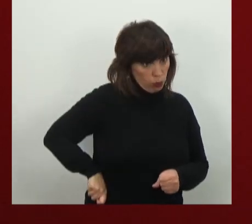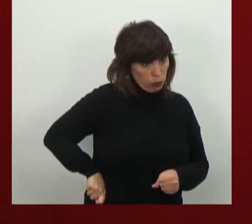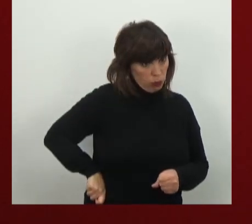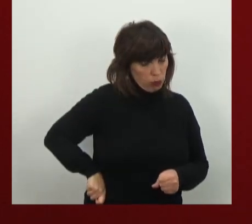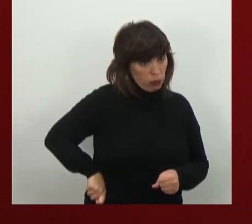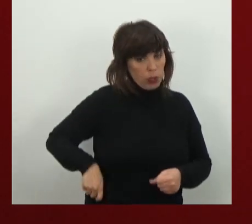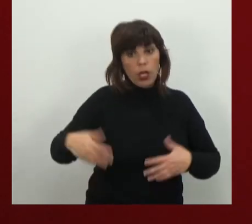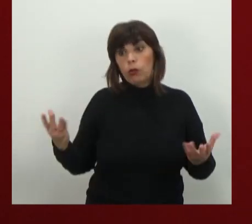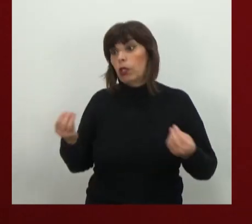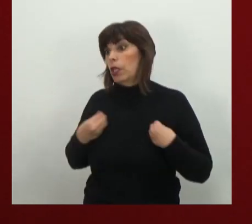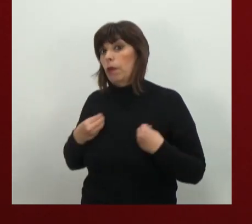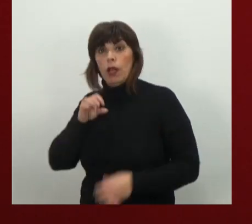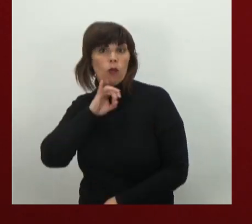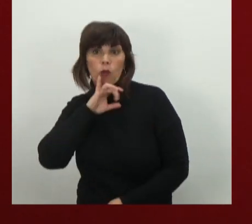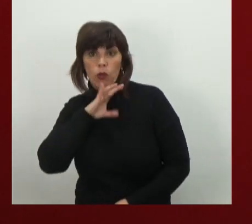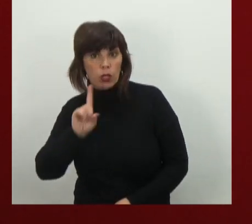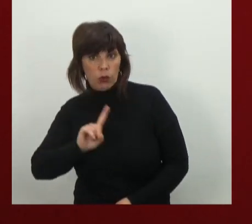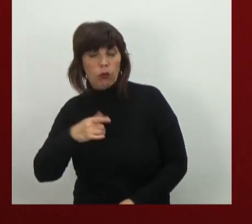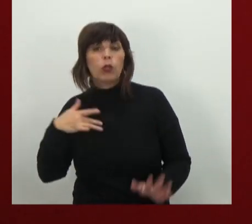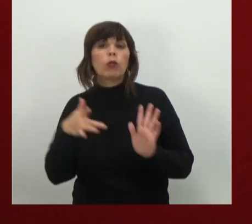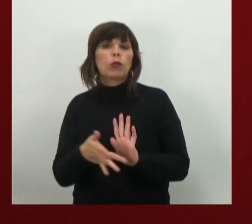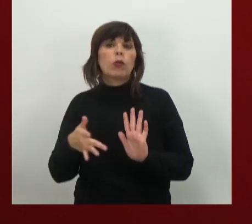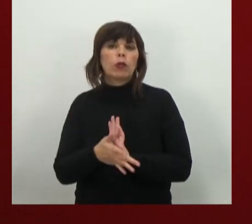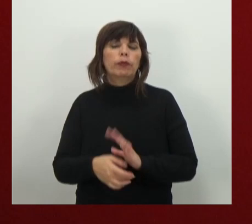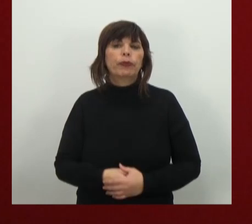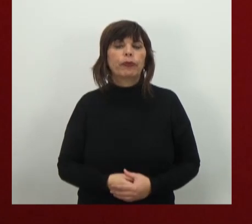entonces no gozas de la vida. Y déjame explicarte.